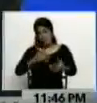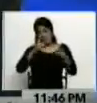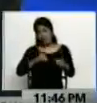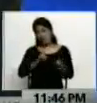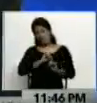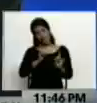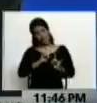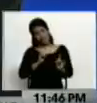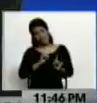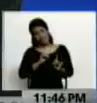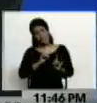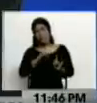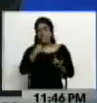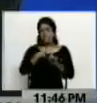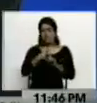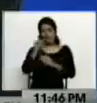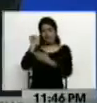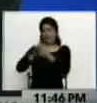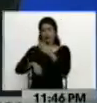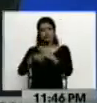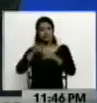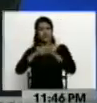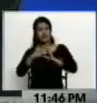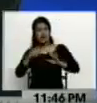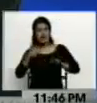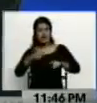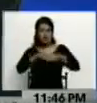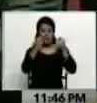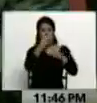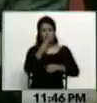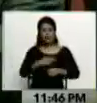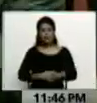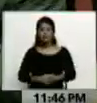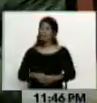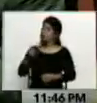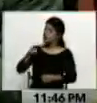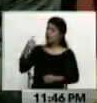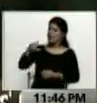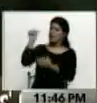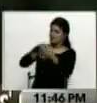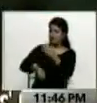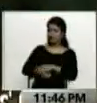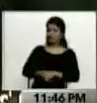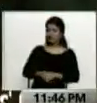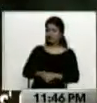mecanismo creo que además este mecanismo falla a una promesa hay abandono de